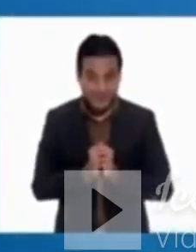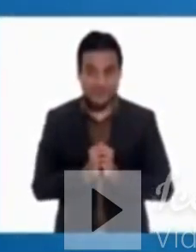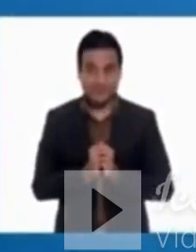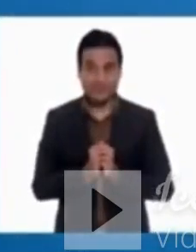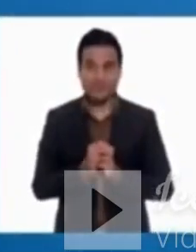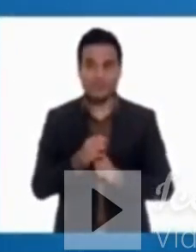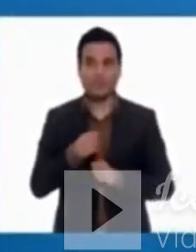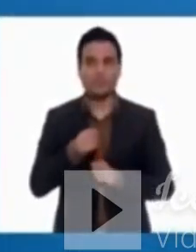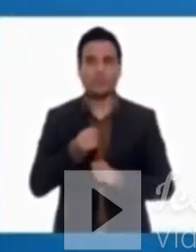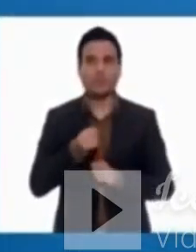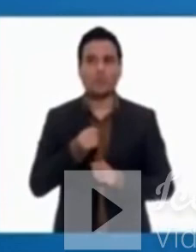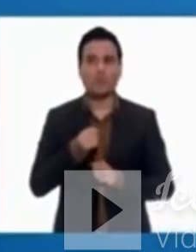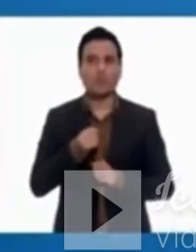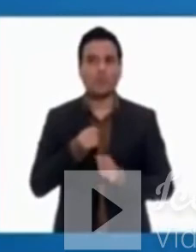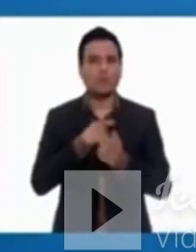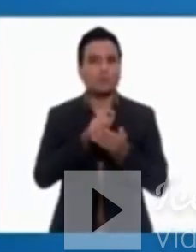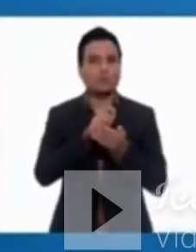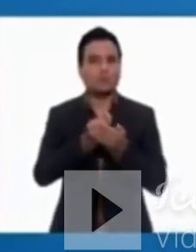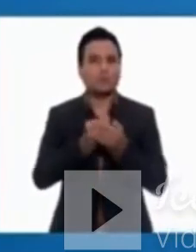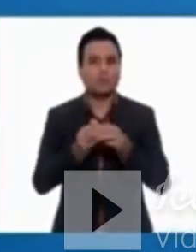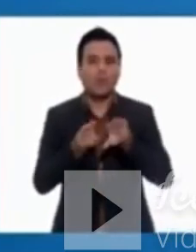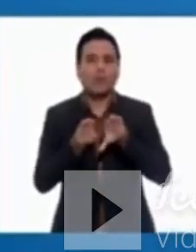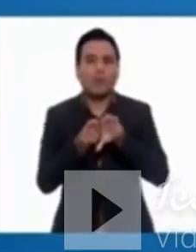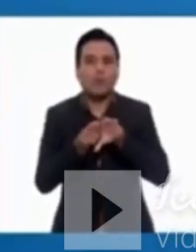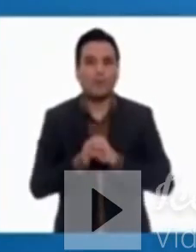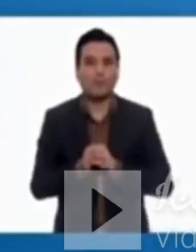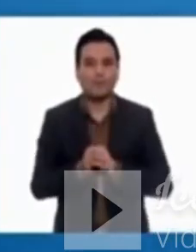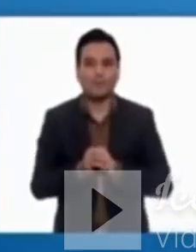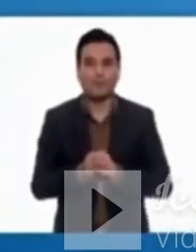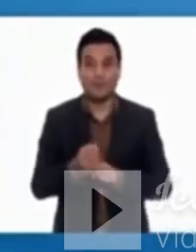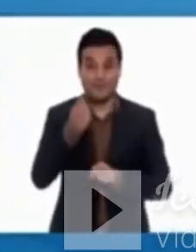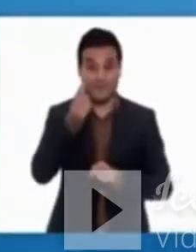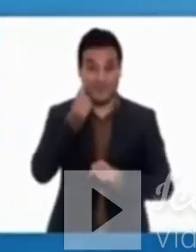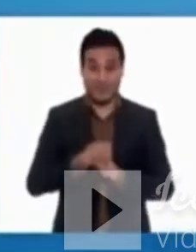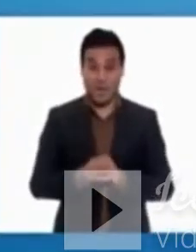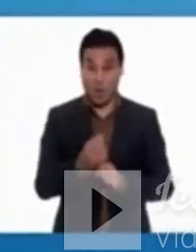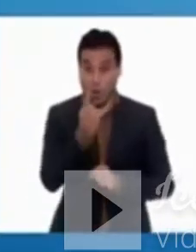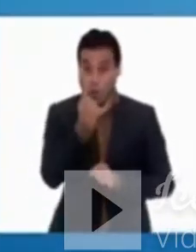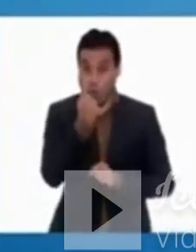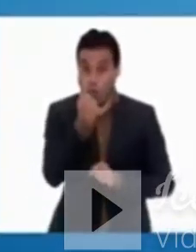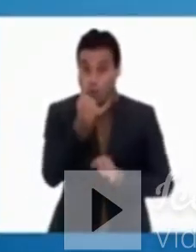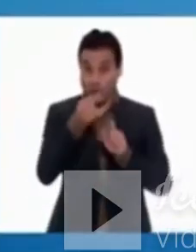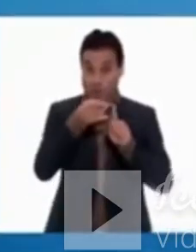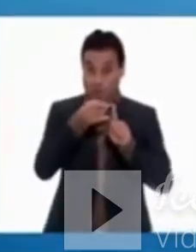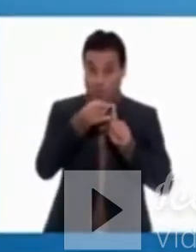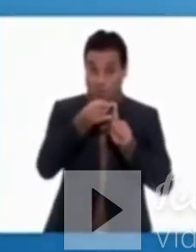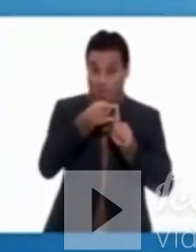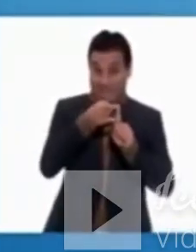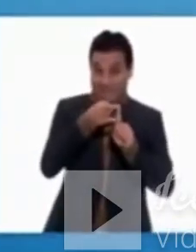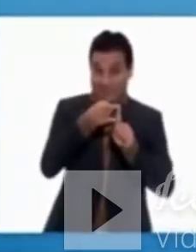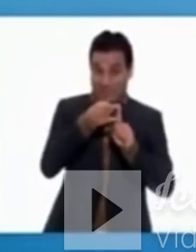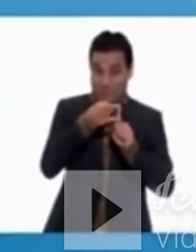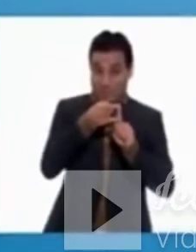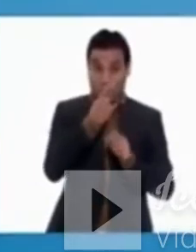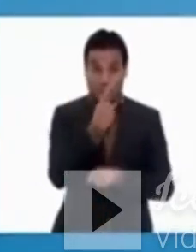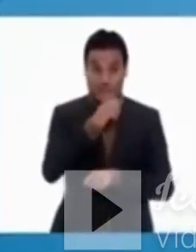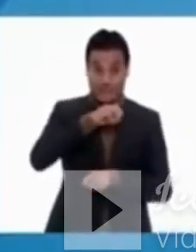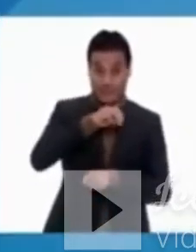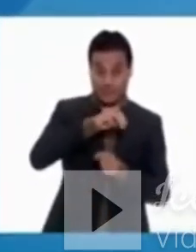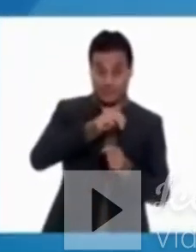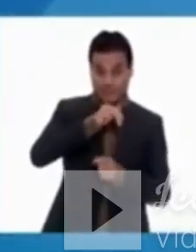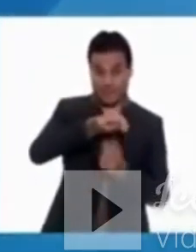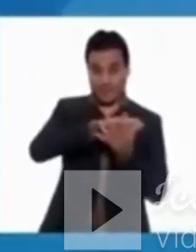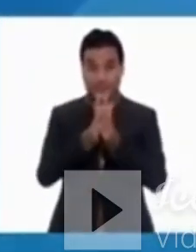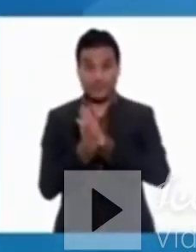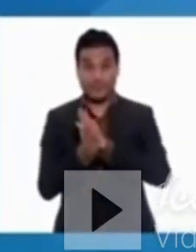la siguiente forma. Por cada cuadrito, por cada centímetro en el mapa, eso equivale